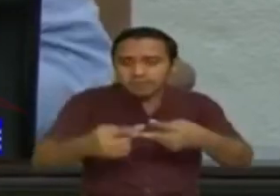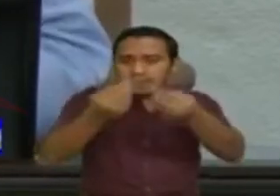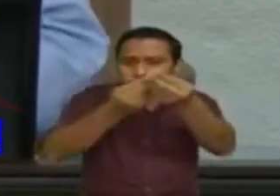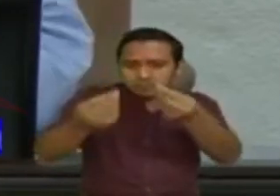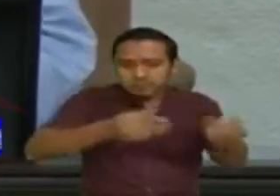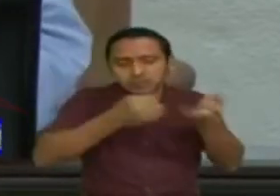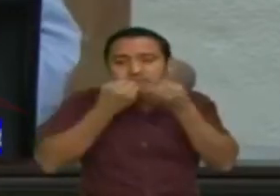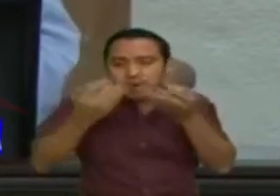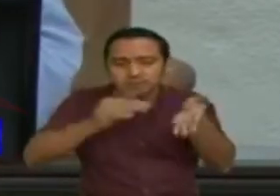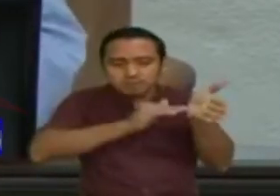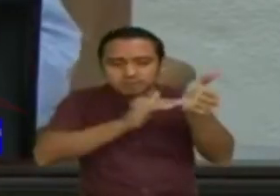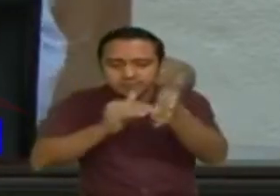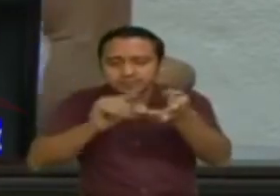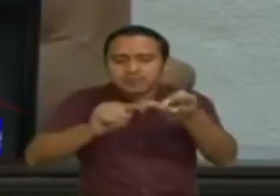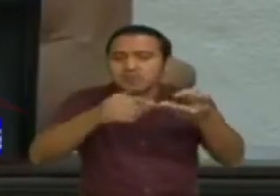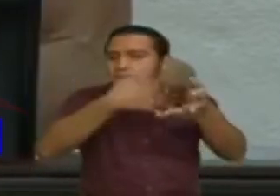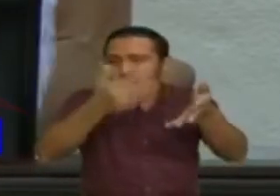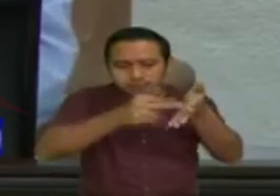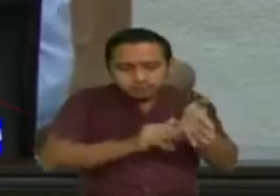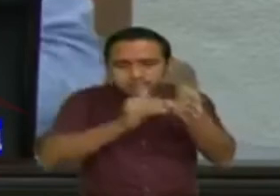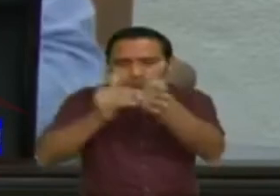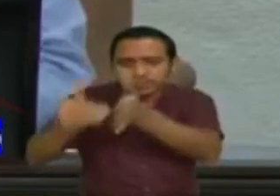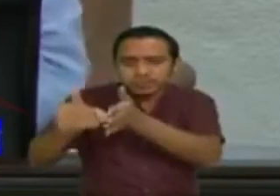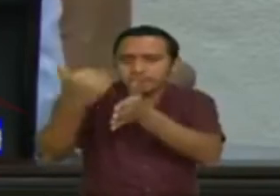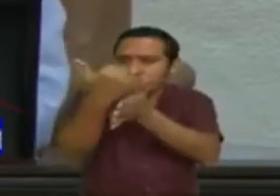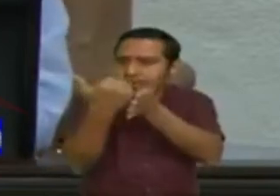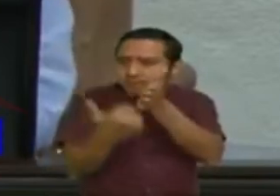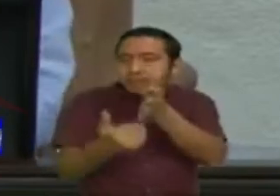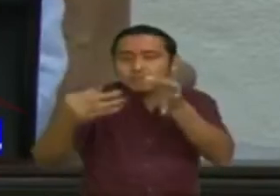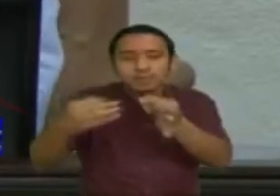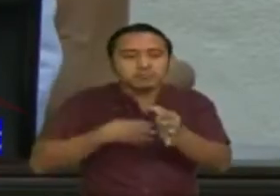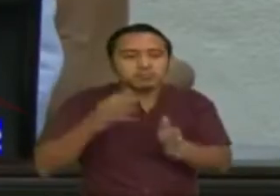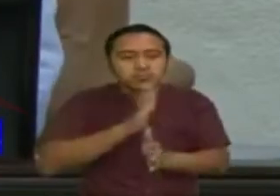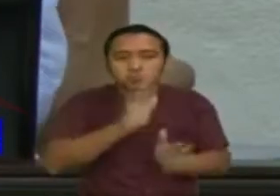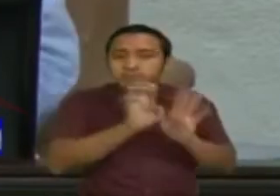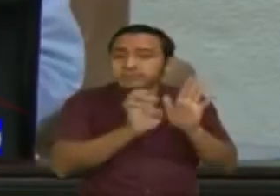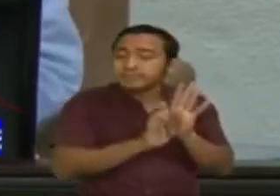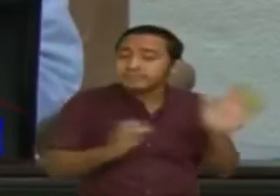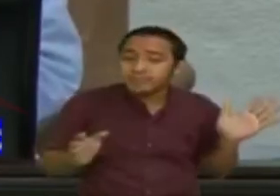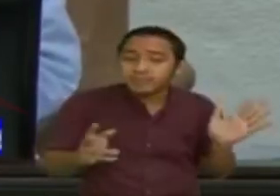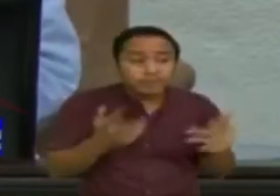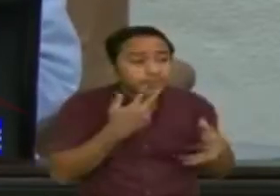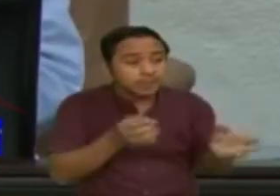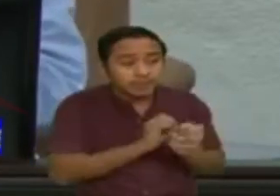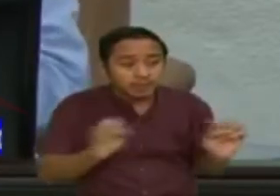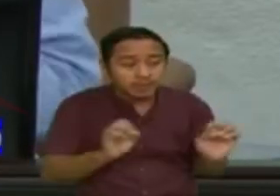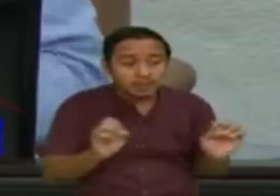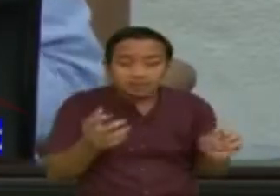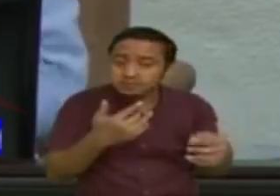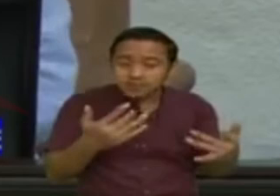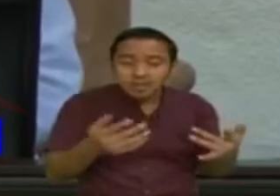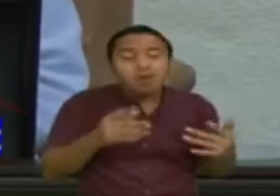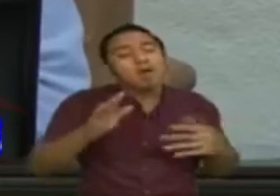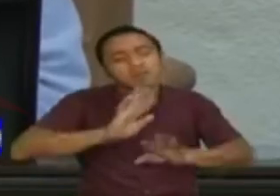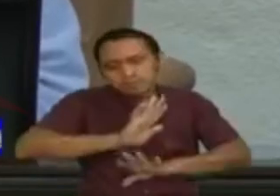cuentas, es decir, tenía que hacer lo que corresponde a sus estatutos. Y si no lo cumplía,